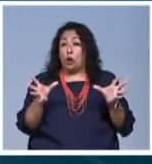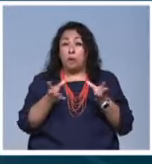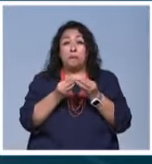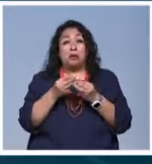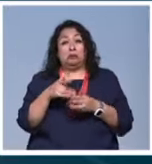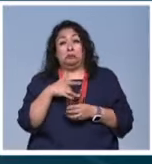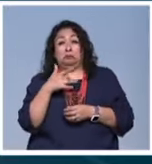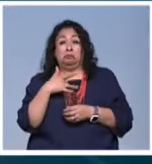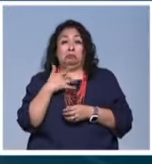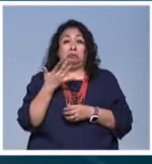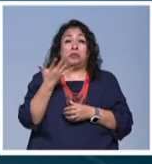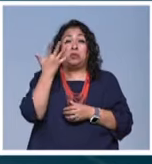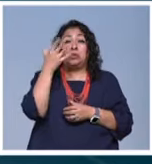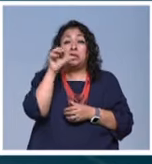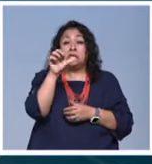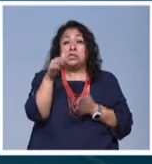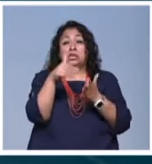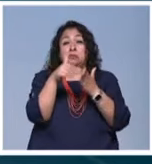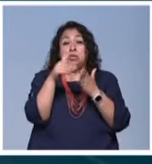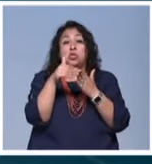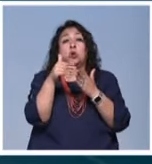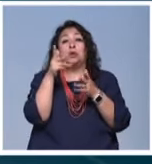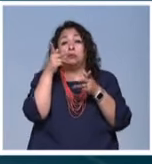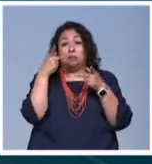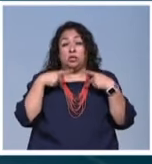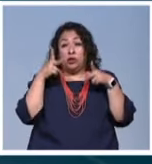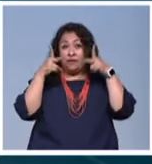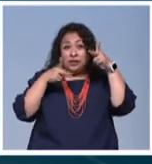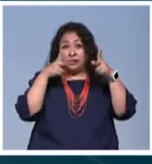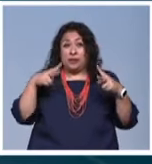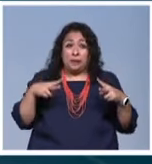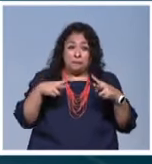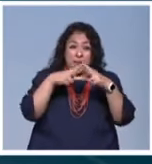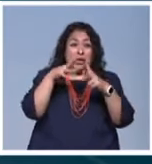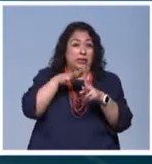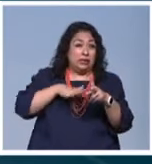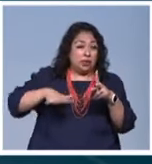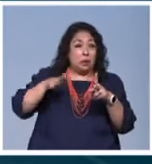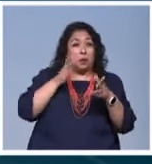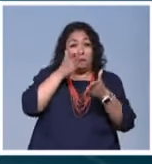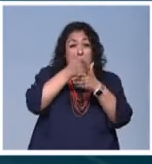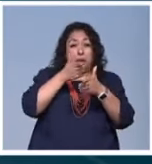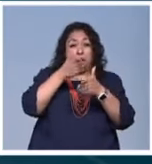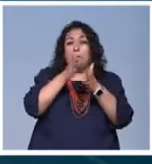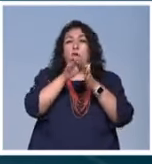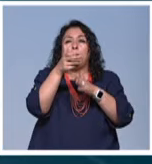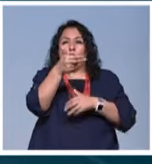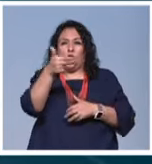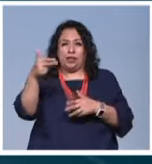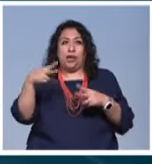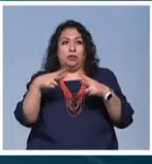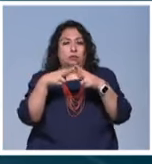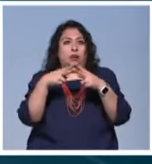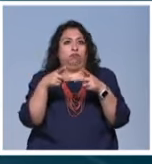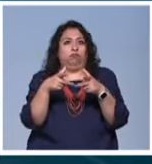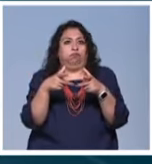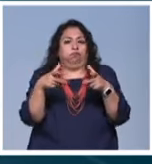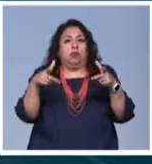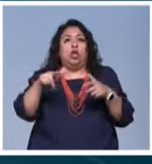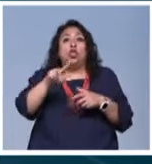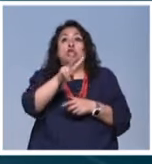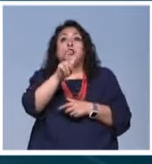prevén un total de 16 millones de visitantes en París y sus alrededores por ejemplo los hoteles de París ya han aumentado en